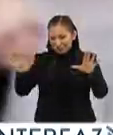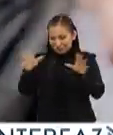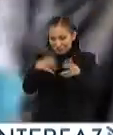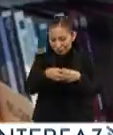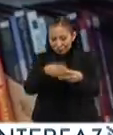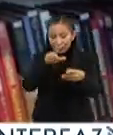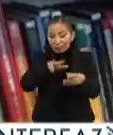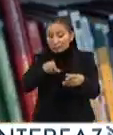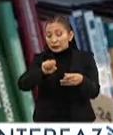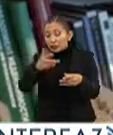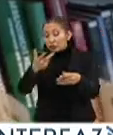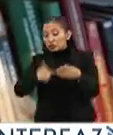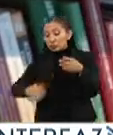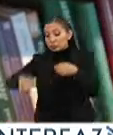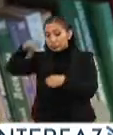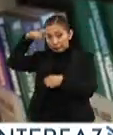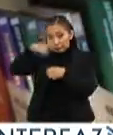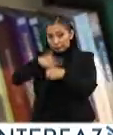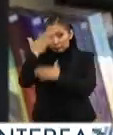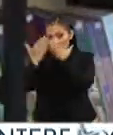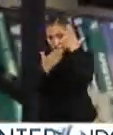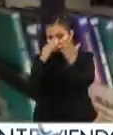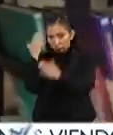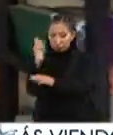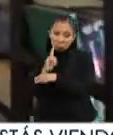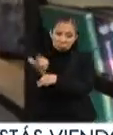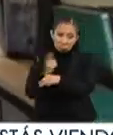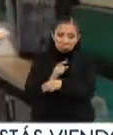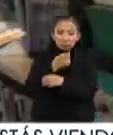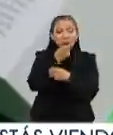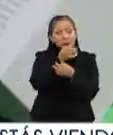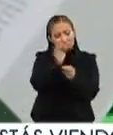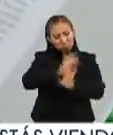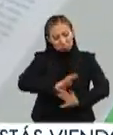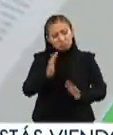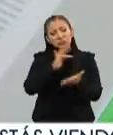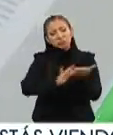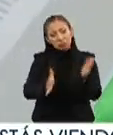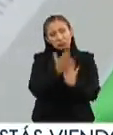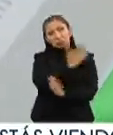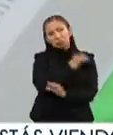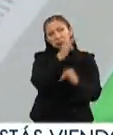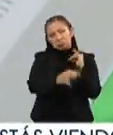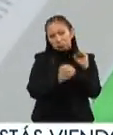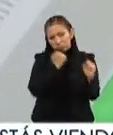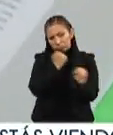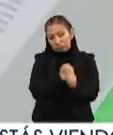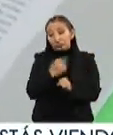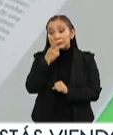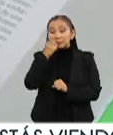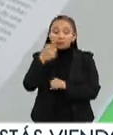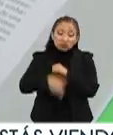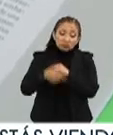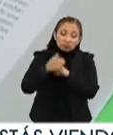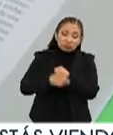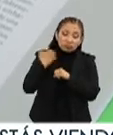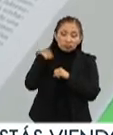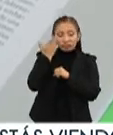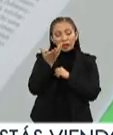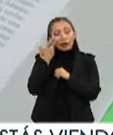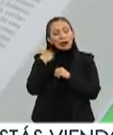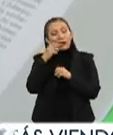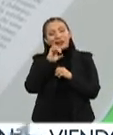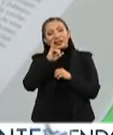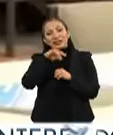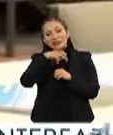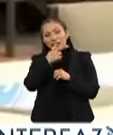mayores de 18 años con estudios de nivel superior declararon haber leído un libro en el último año, según datos del módulo de lectura